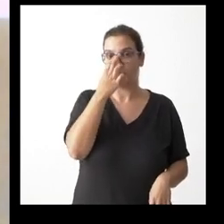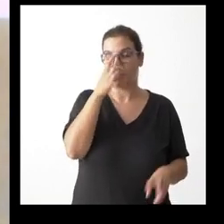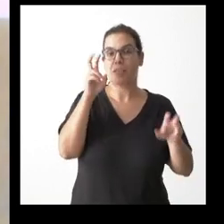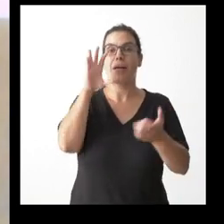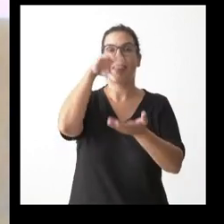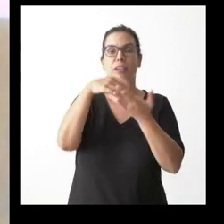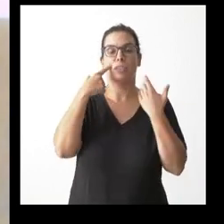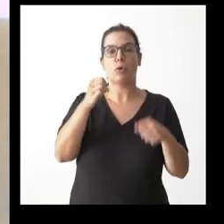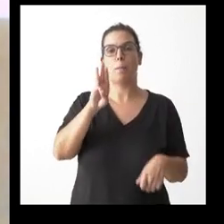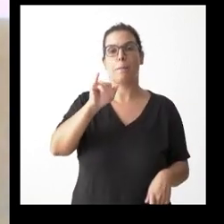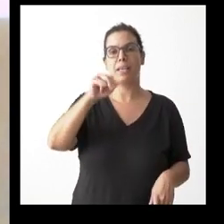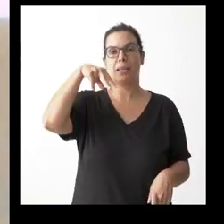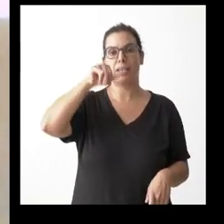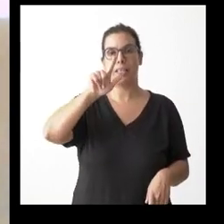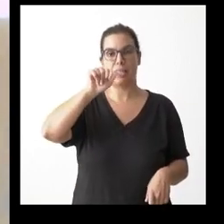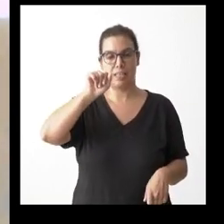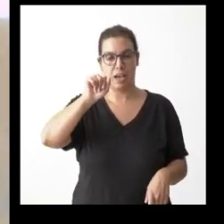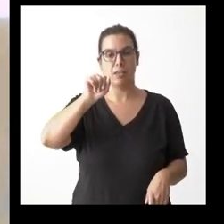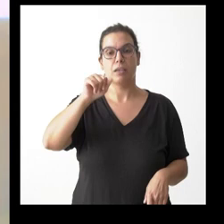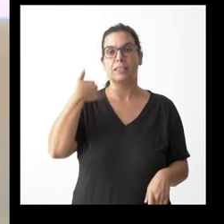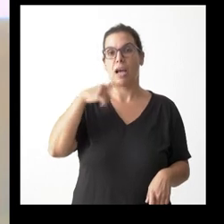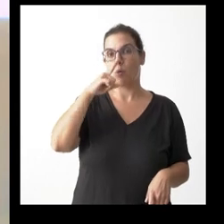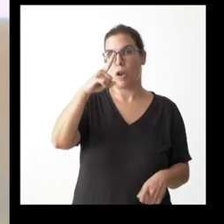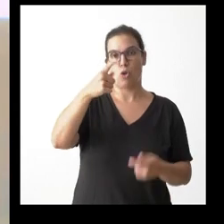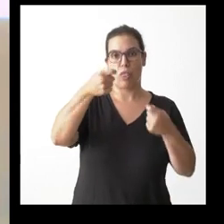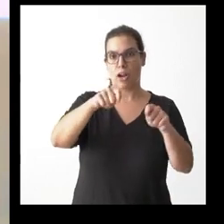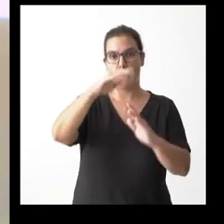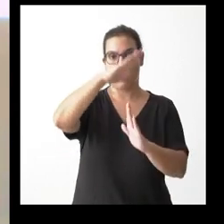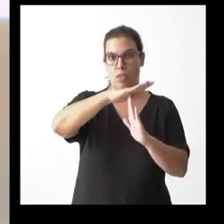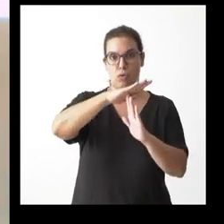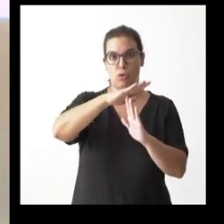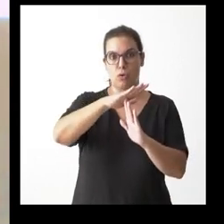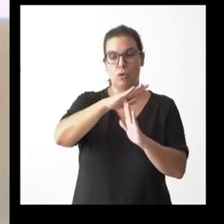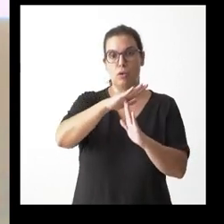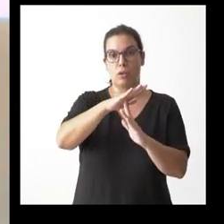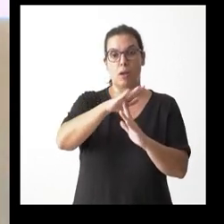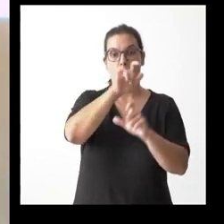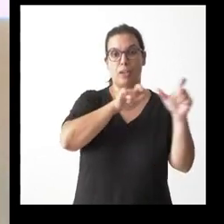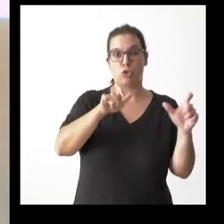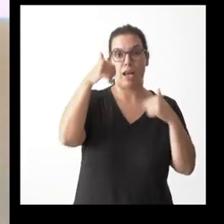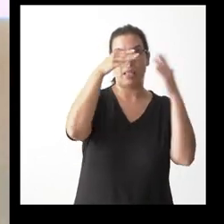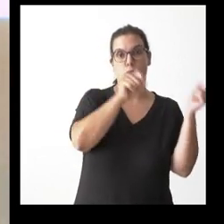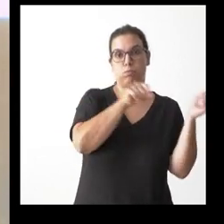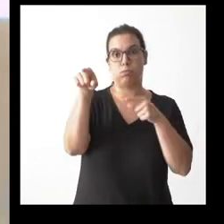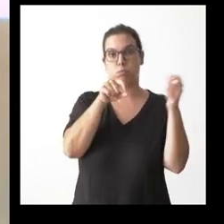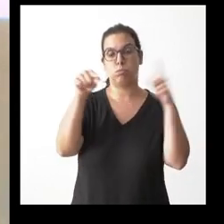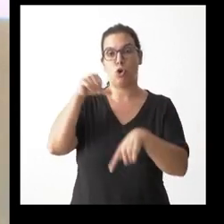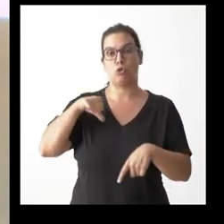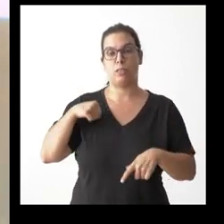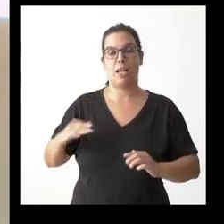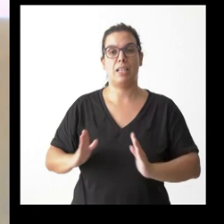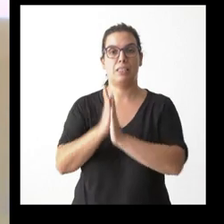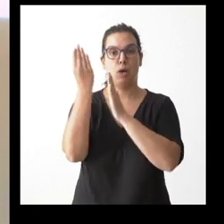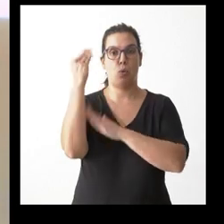Pinilla, que lleva un año cerrado y parado, se está atendiendo a los pacientes en el Hospital San Juan de Dios por